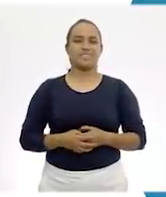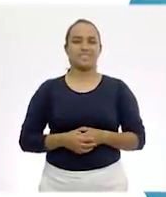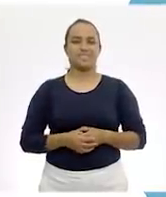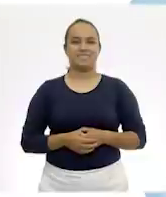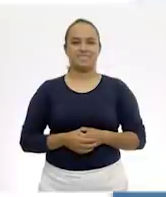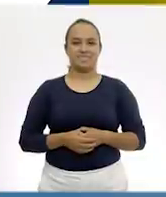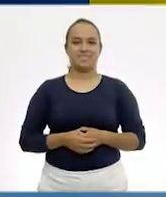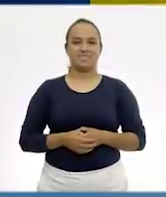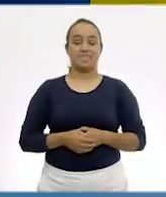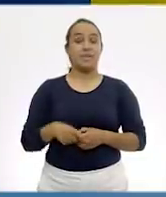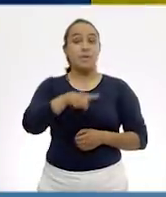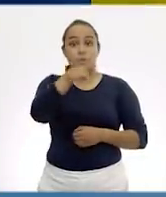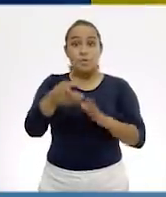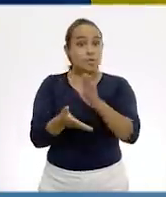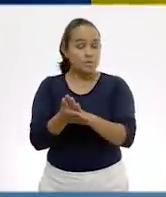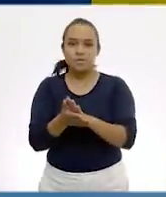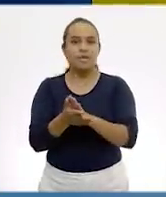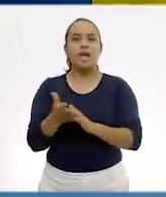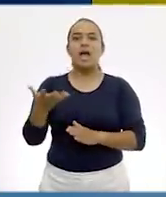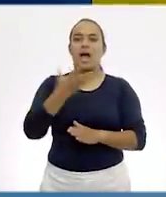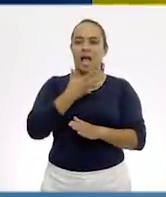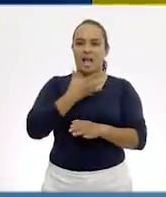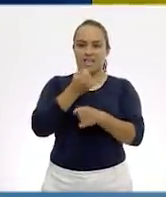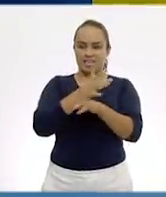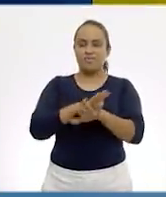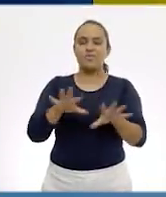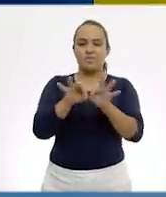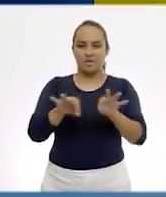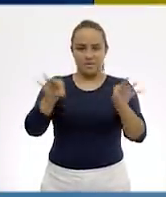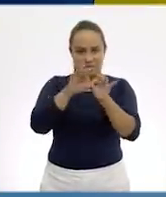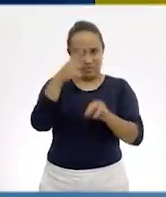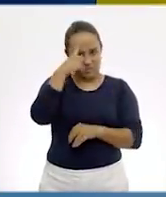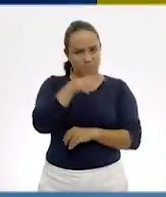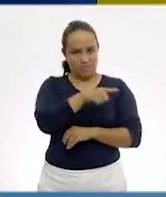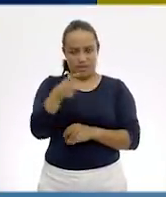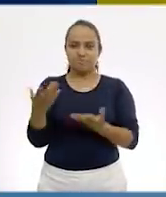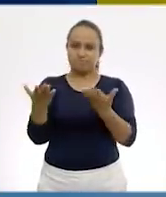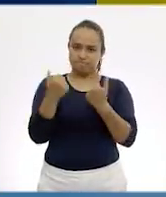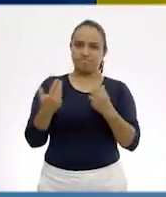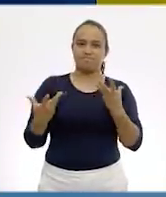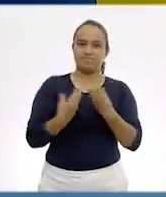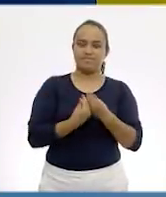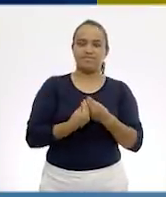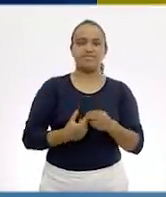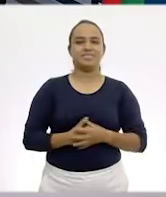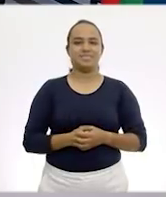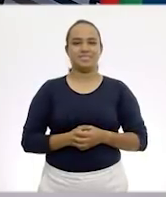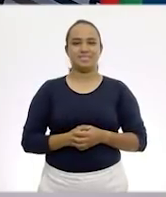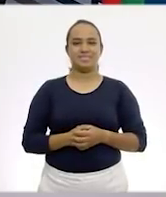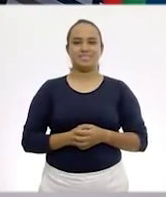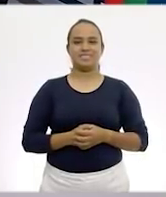aprendeencasa.cep.gov.mx. No se muevan de su lugar porque tenemos algo muy importante para ustedes. Acompáñenos.